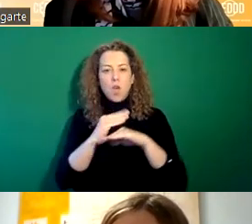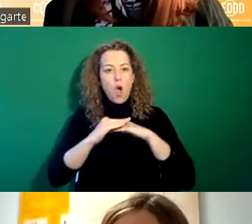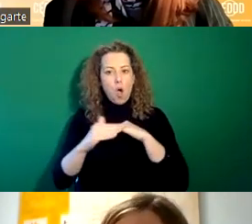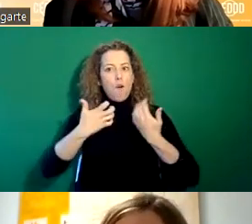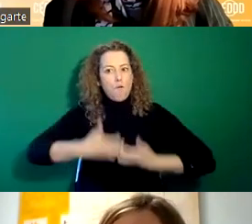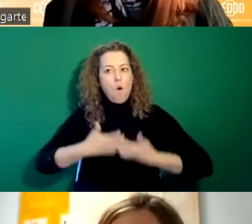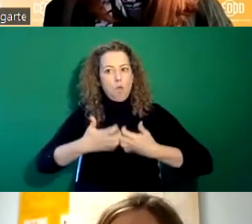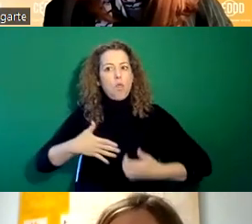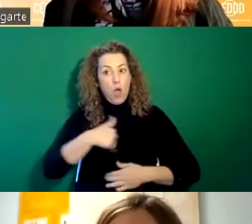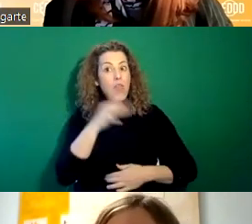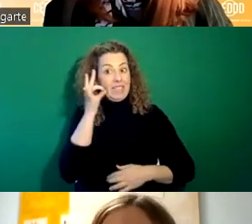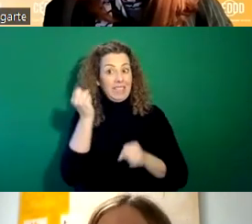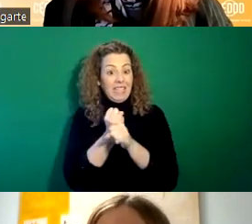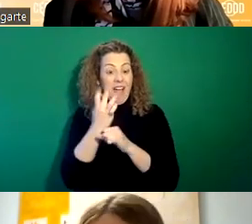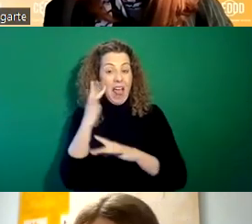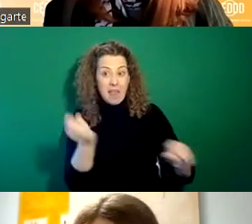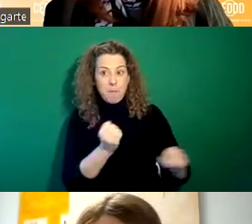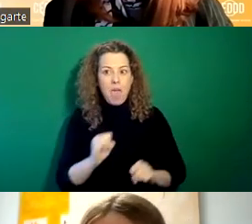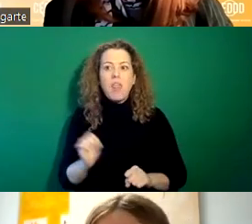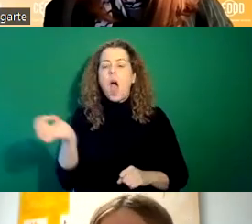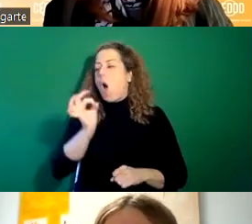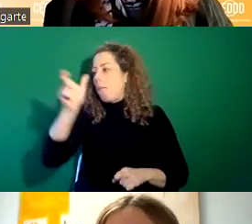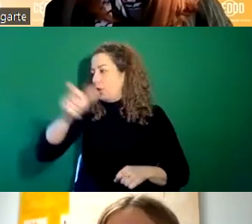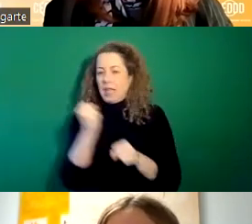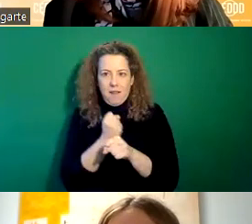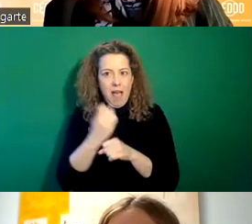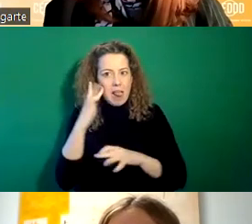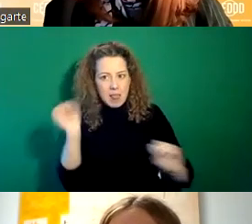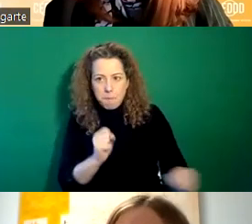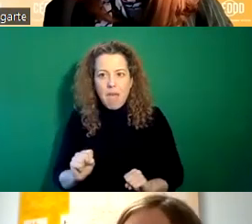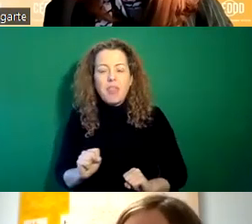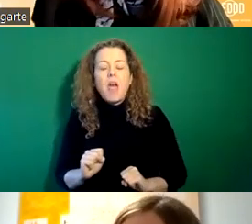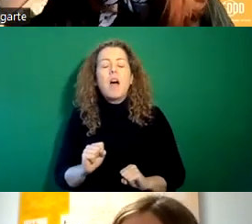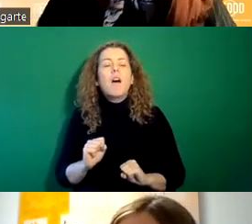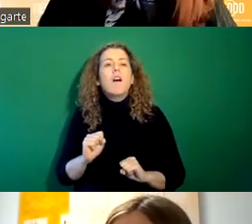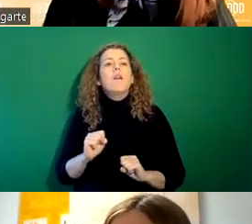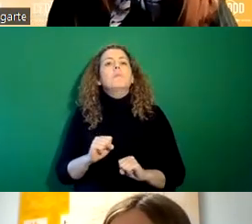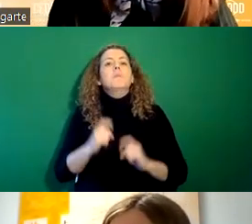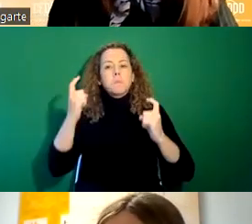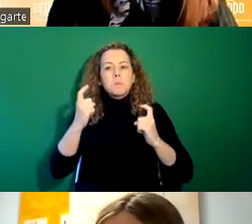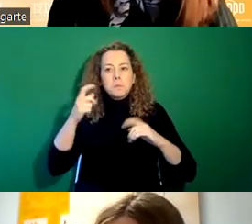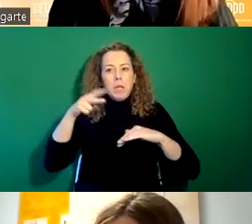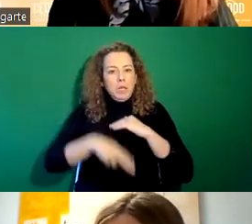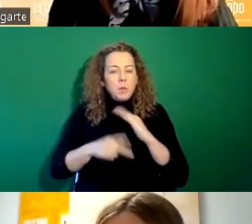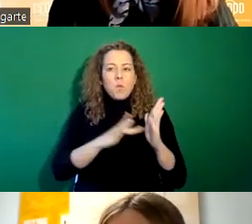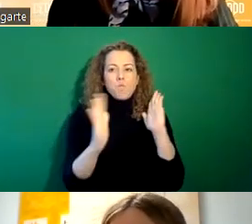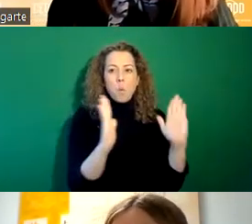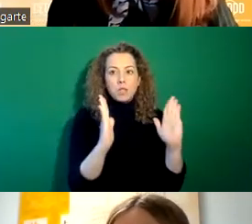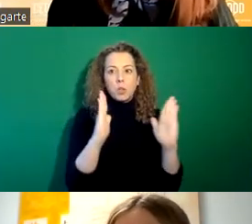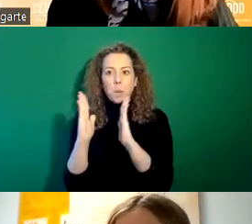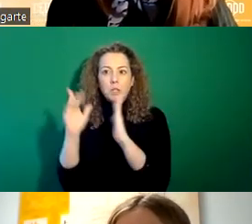de las chicas de limpieza o del personal de limpieza y lo limitamos a momentos en los que no estuvieran